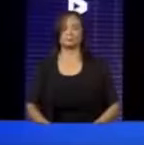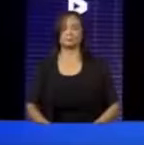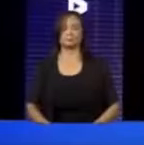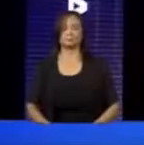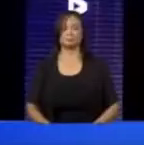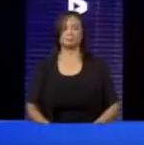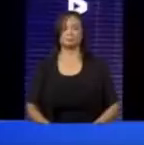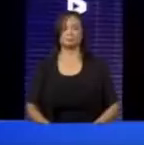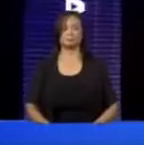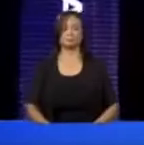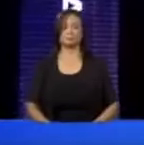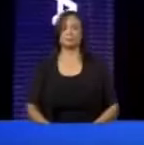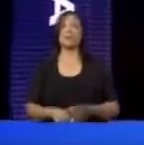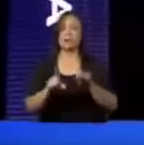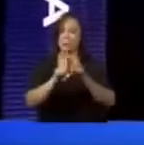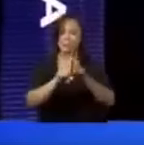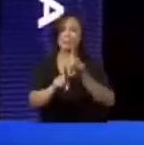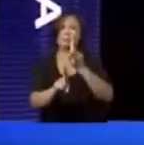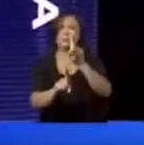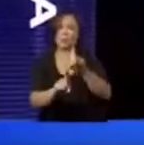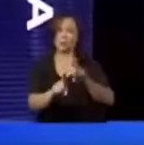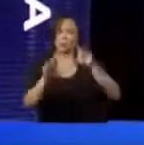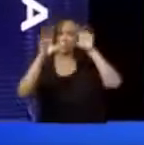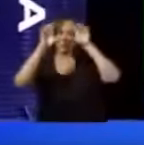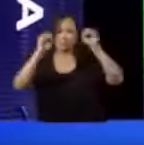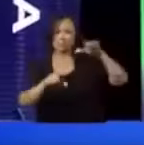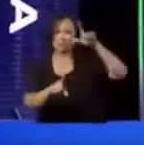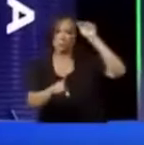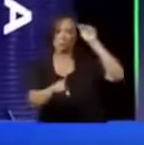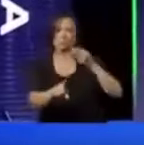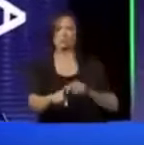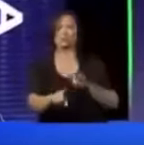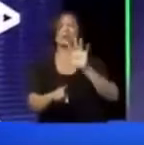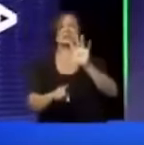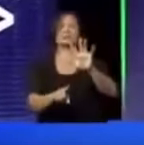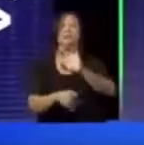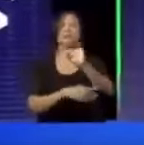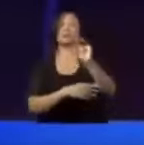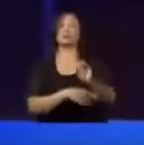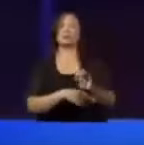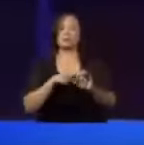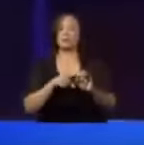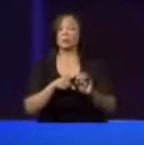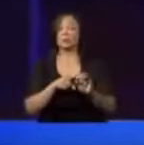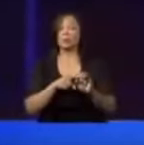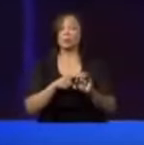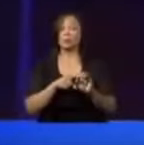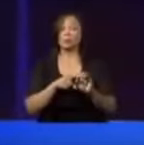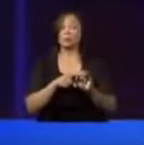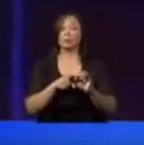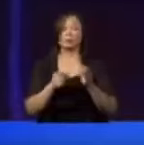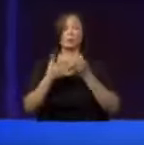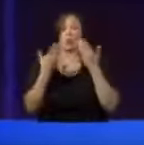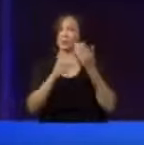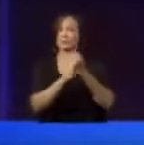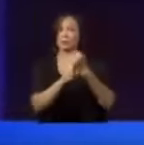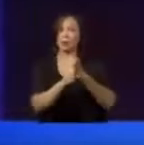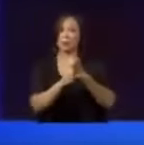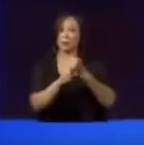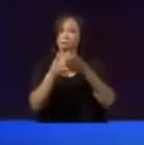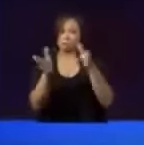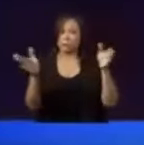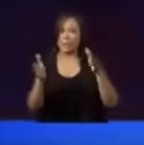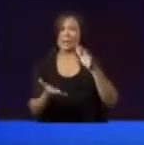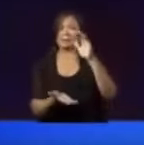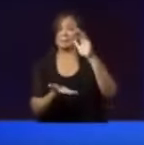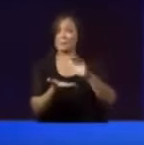pregunta para el candidato Luis Abinader. 5% del desempleo abierto. Es el menor